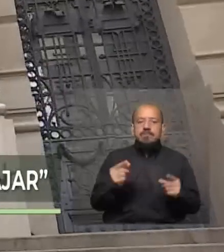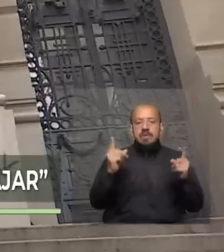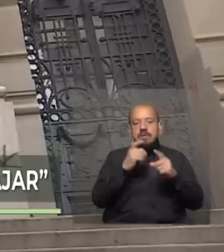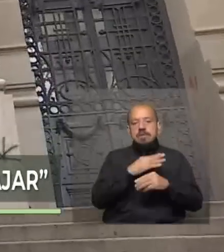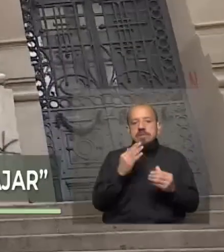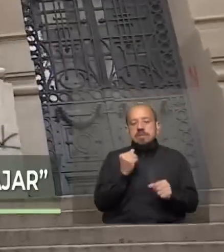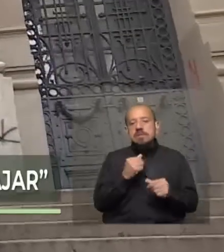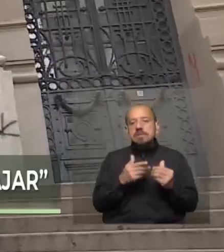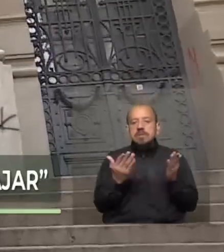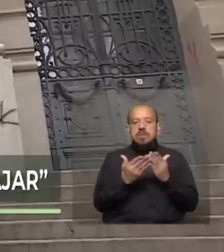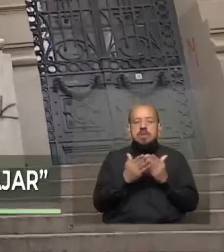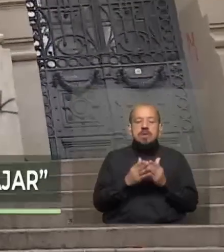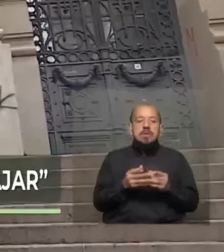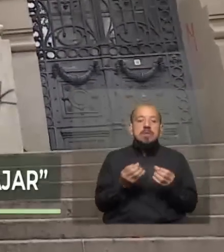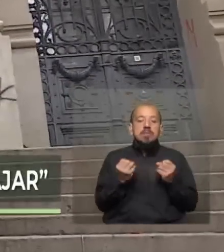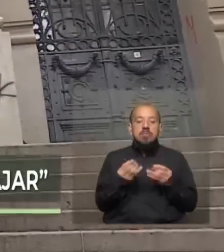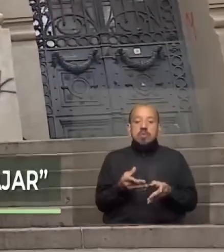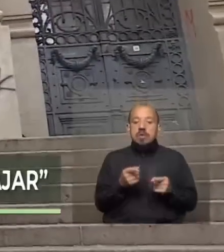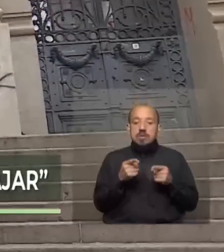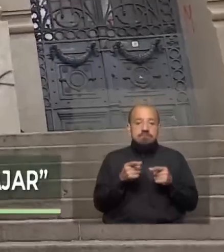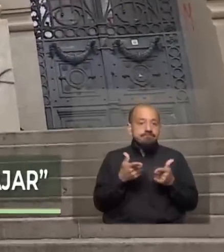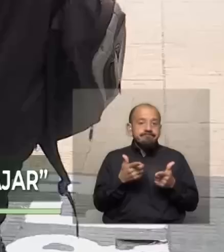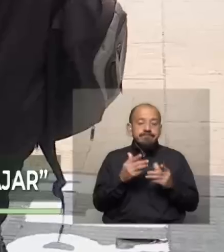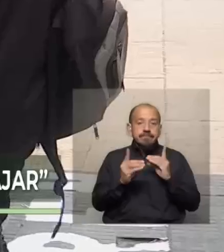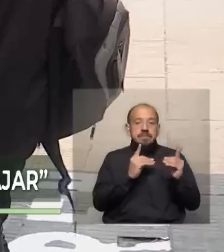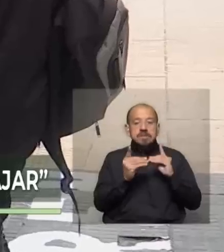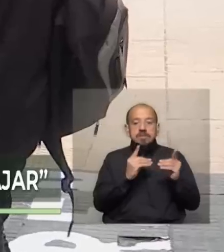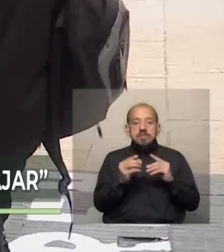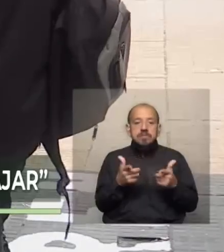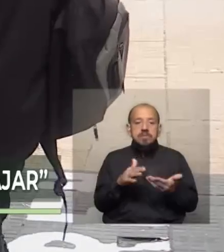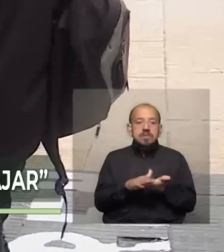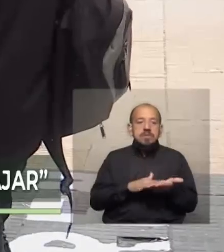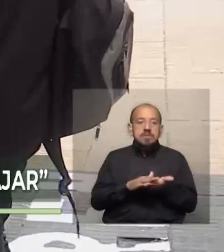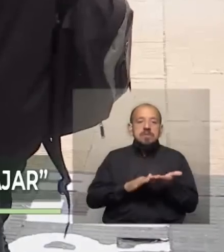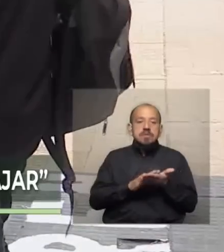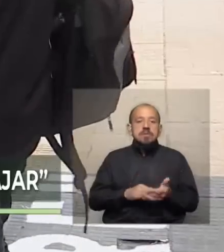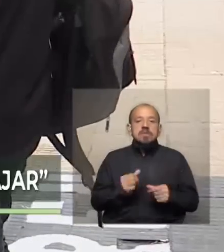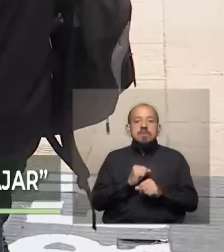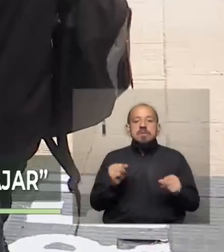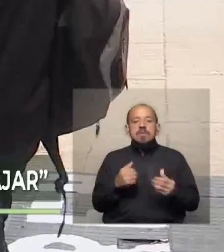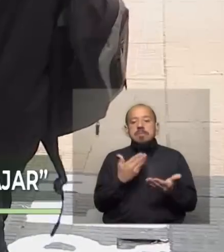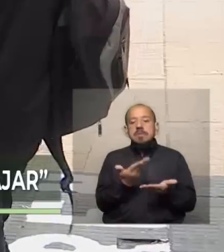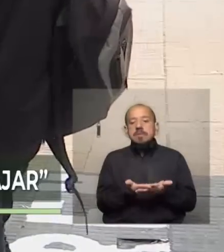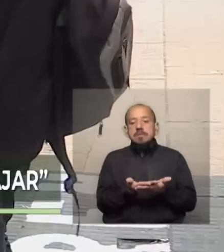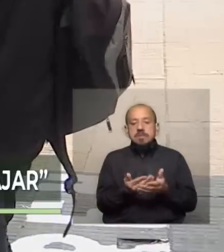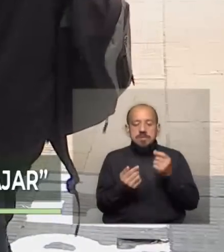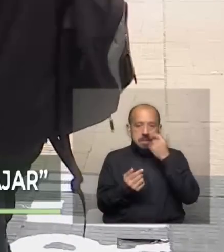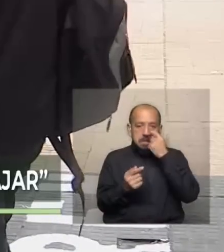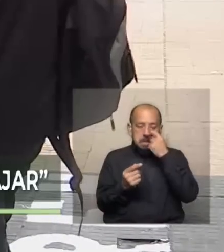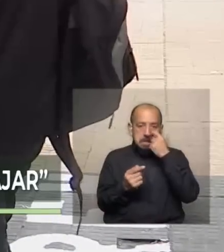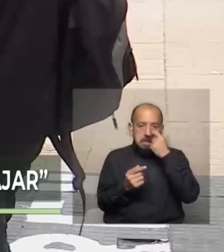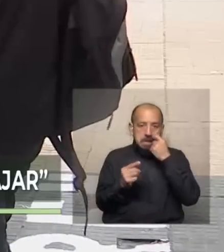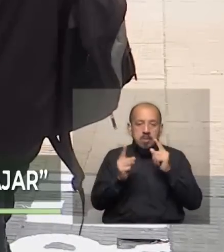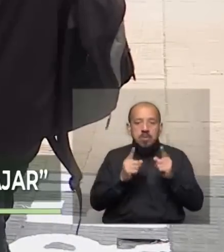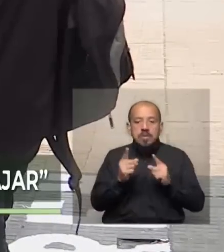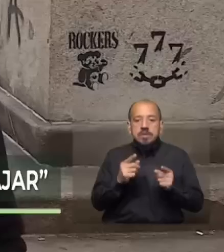para los alumnos porque con ellos tampoco hay diálogo porque ellos tampoco sienten que puedan plantear este algunas de sus inquietudes